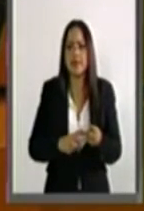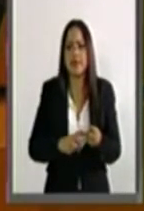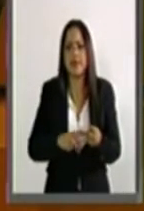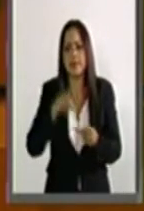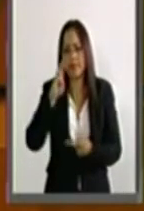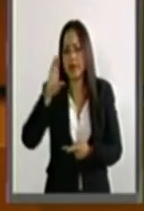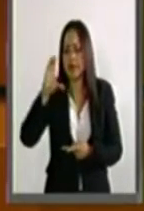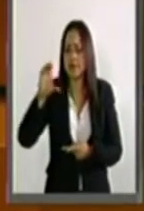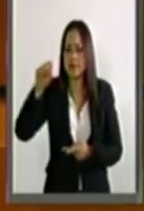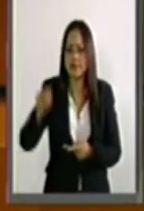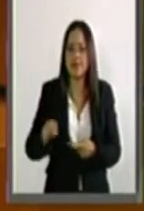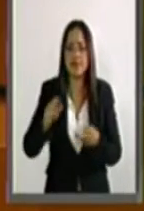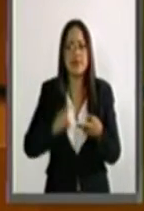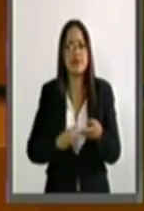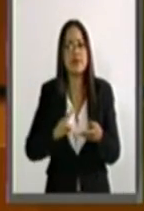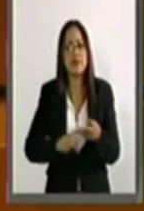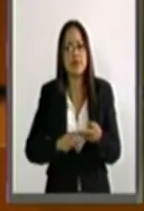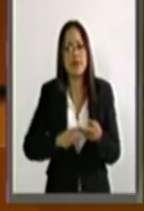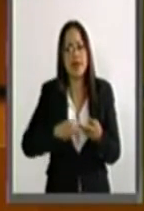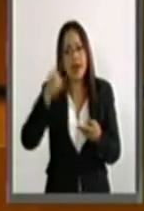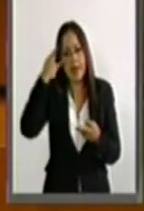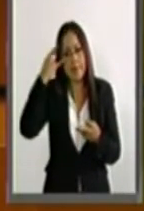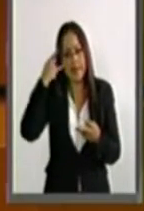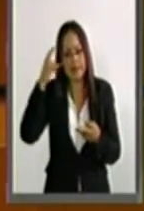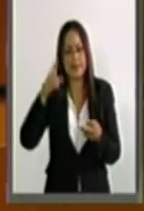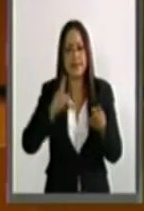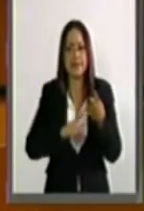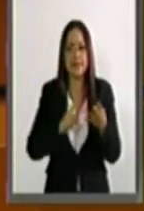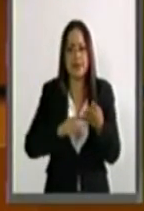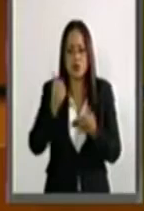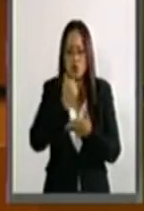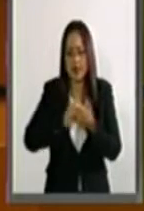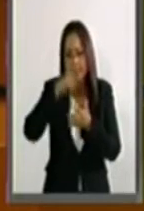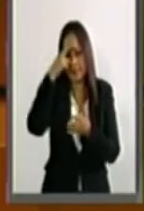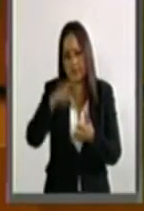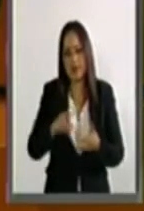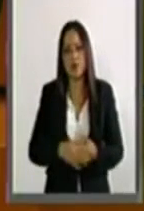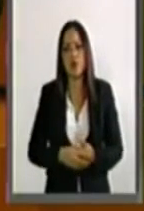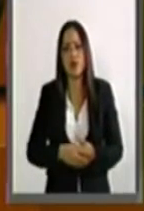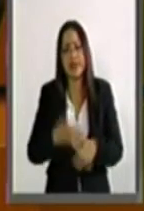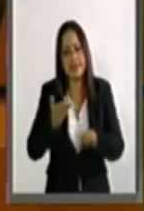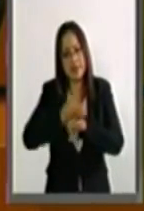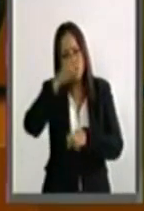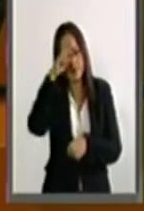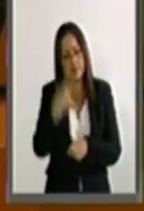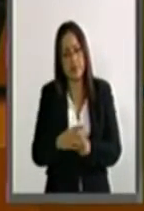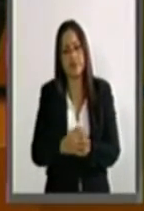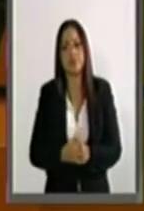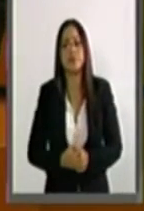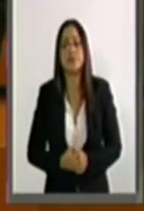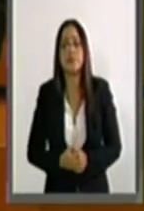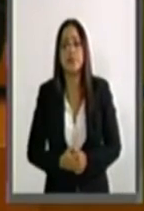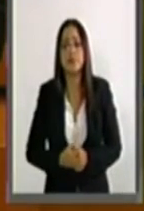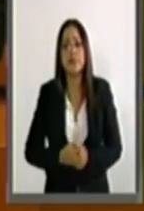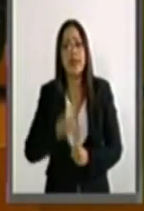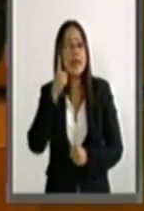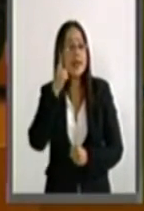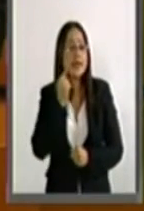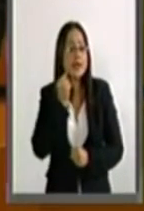Baja California Sur, Campeche, Ciudad de México, Estado de México,